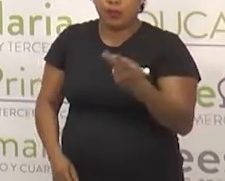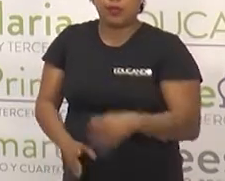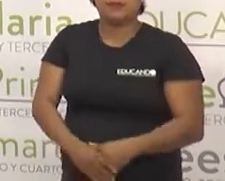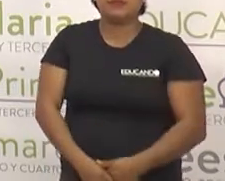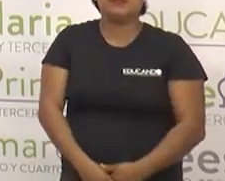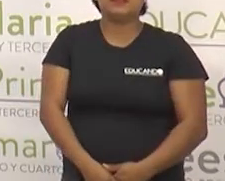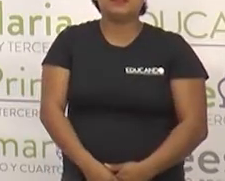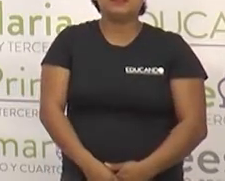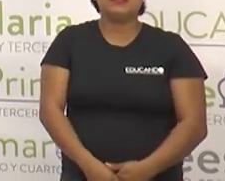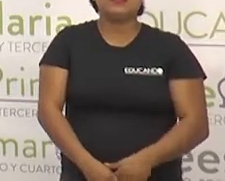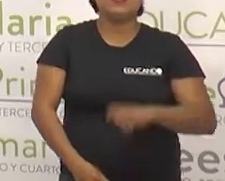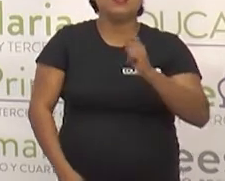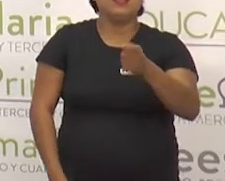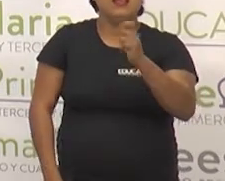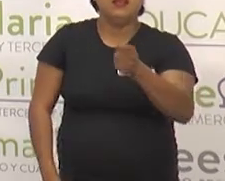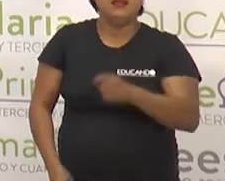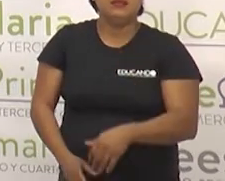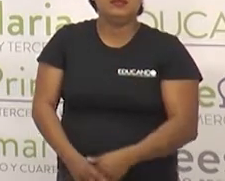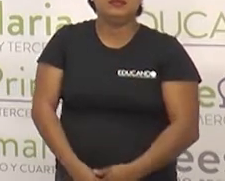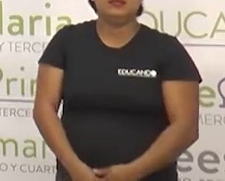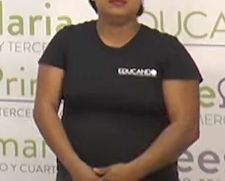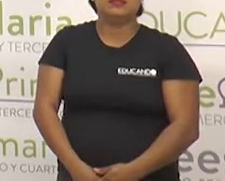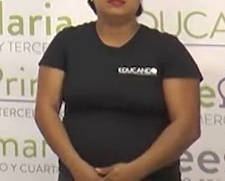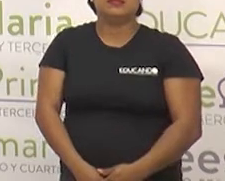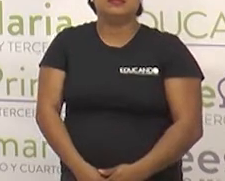pregunta fue,